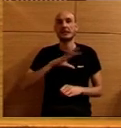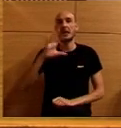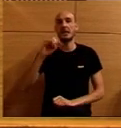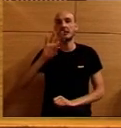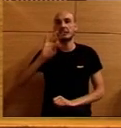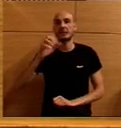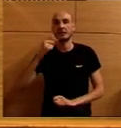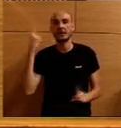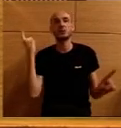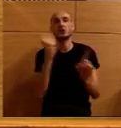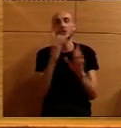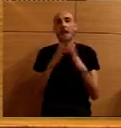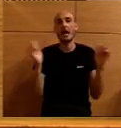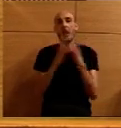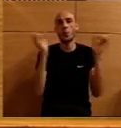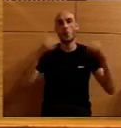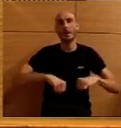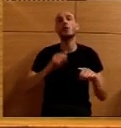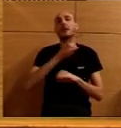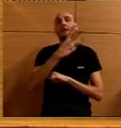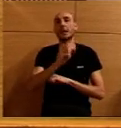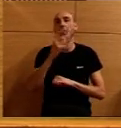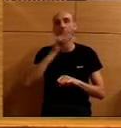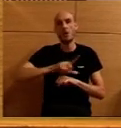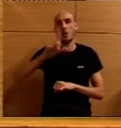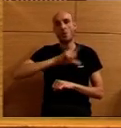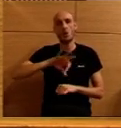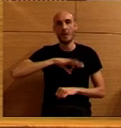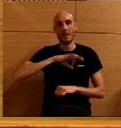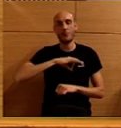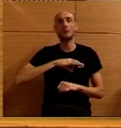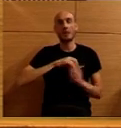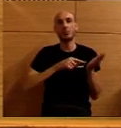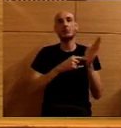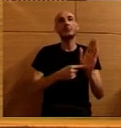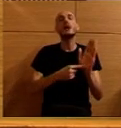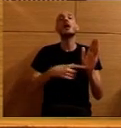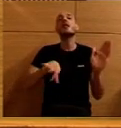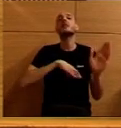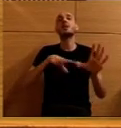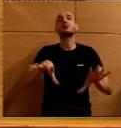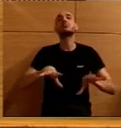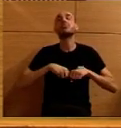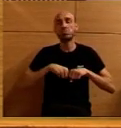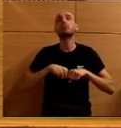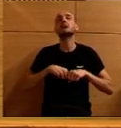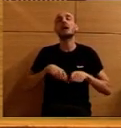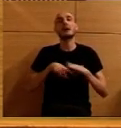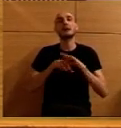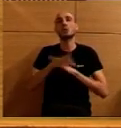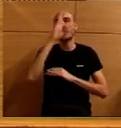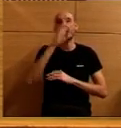l'acord del ple de la Diputació del 30 de juliol de 2021, pel qual la Diputació assumix la gestió directa de les funcions de turisme de titularitat